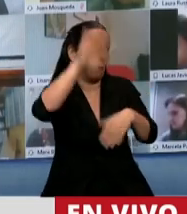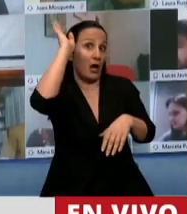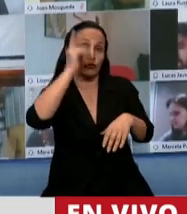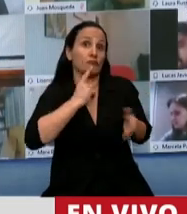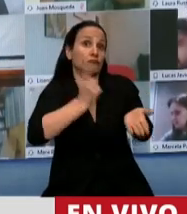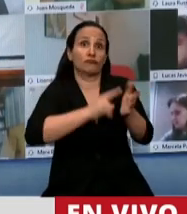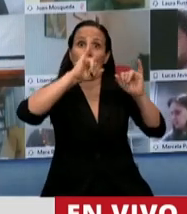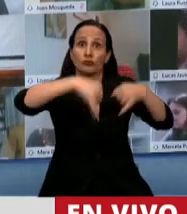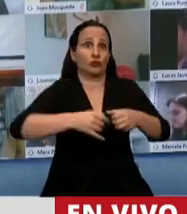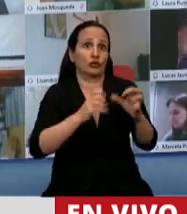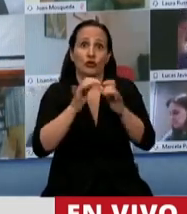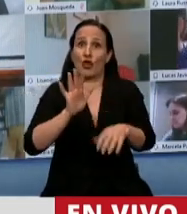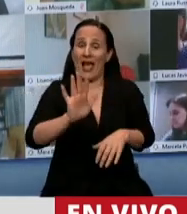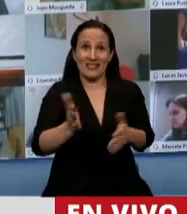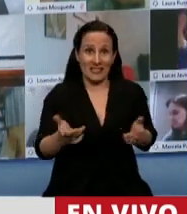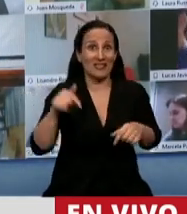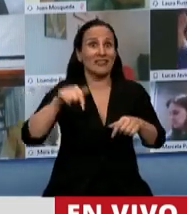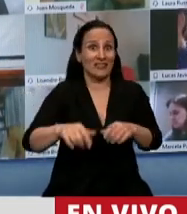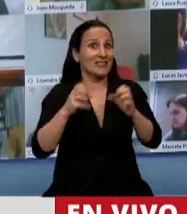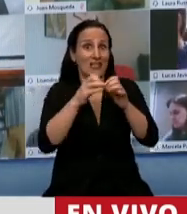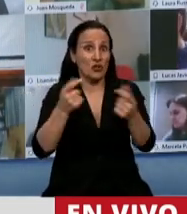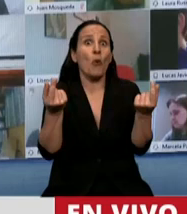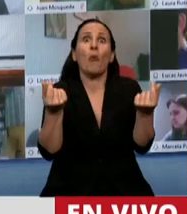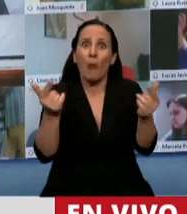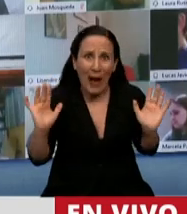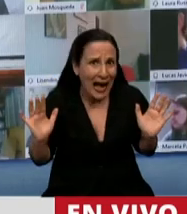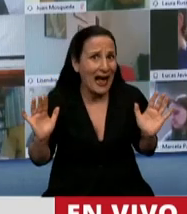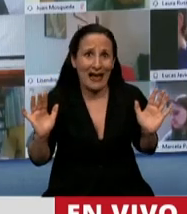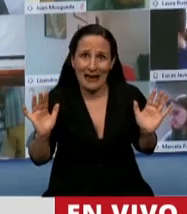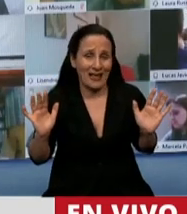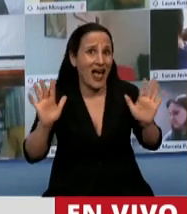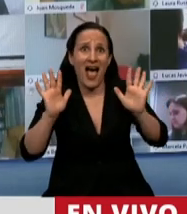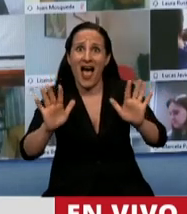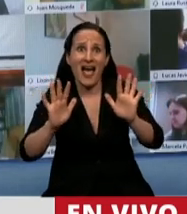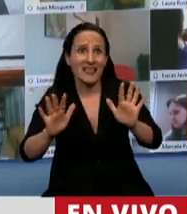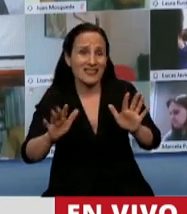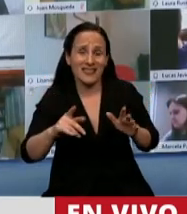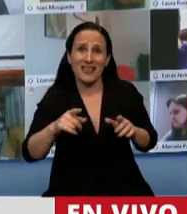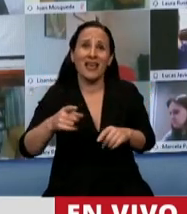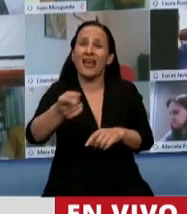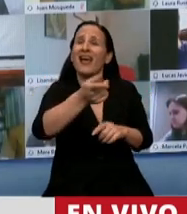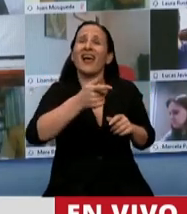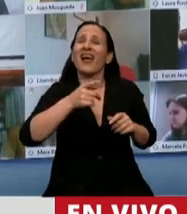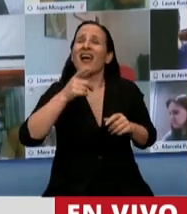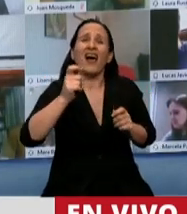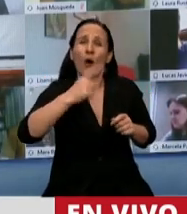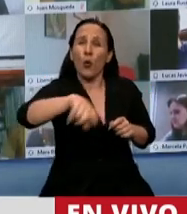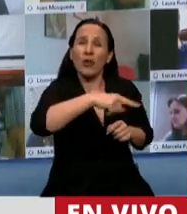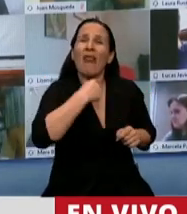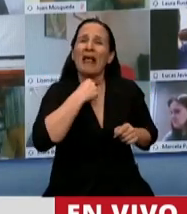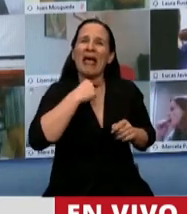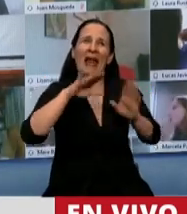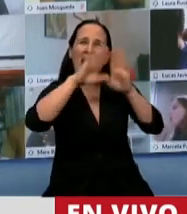a sesionar así y esta sesión es válida por donde se la mire. Los que hacen el quiebre institucional, los que desean el